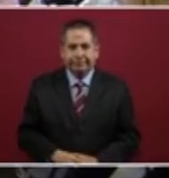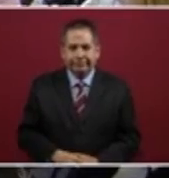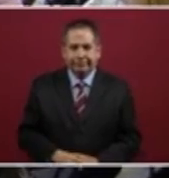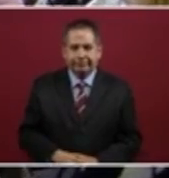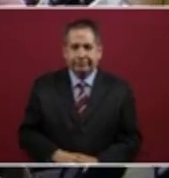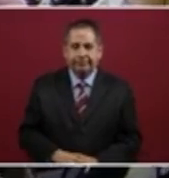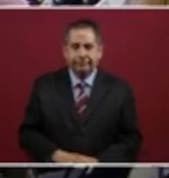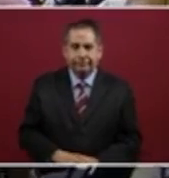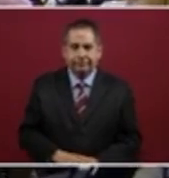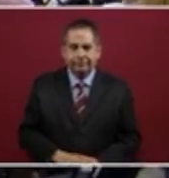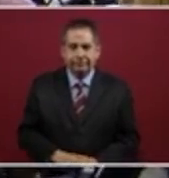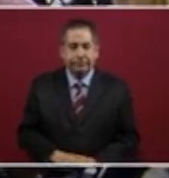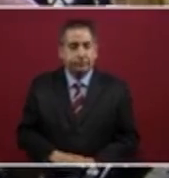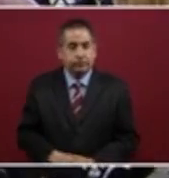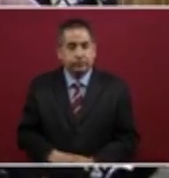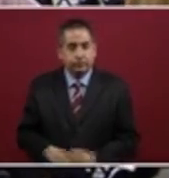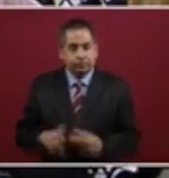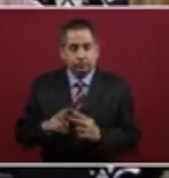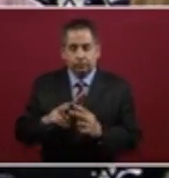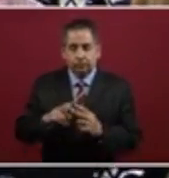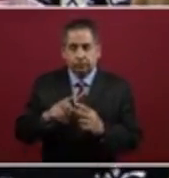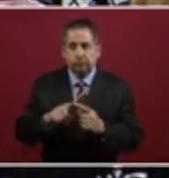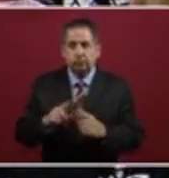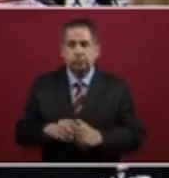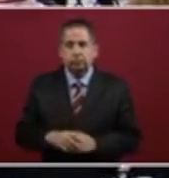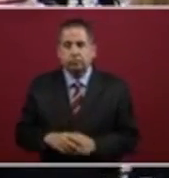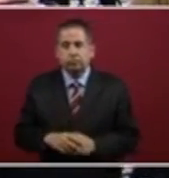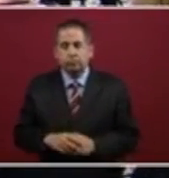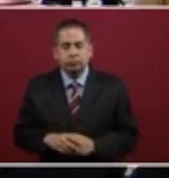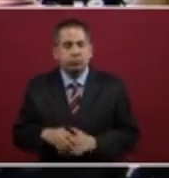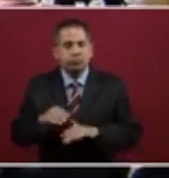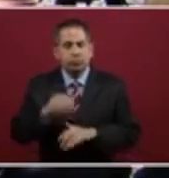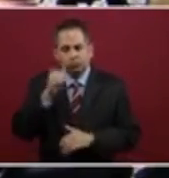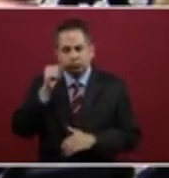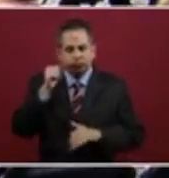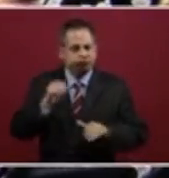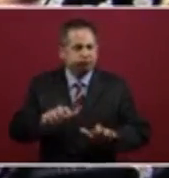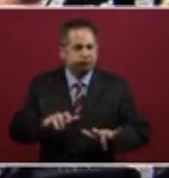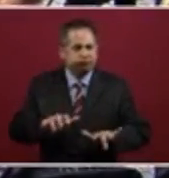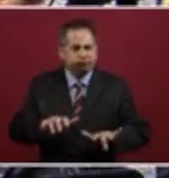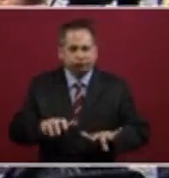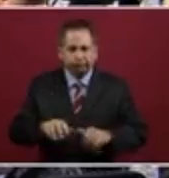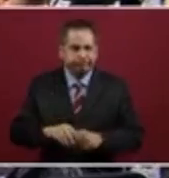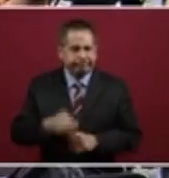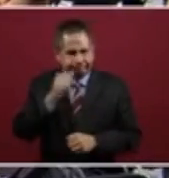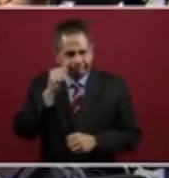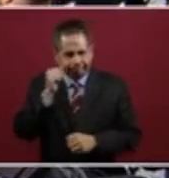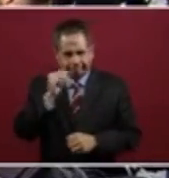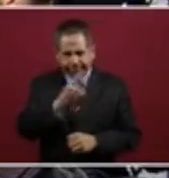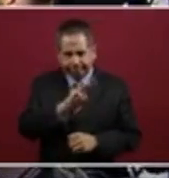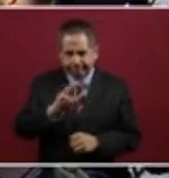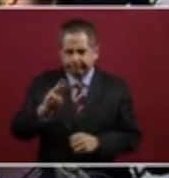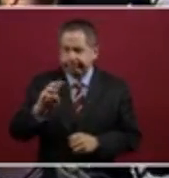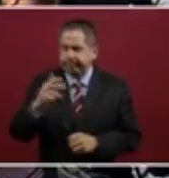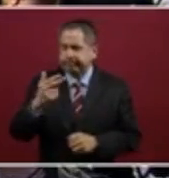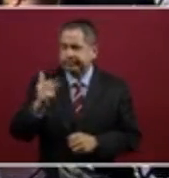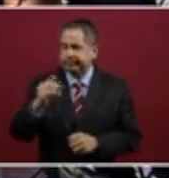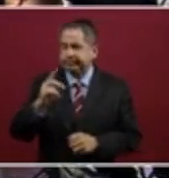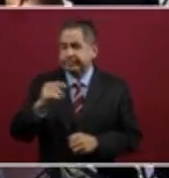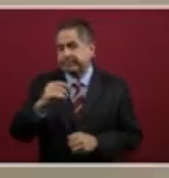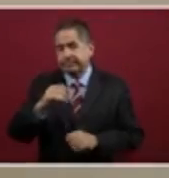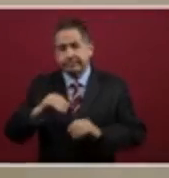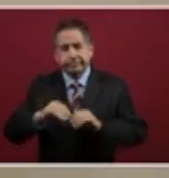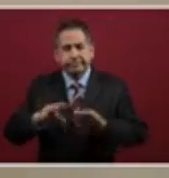Hay dos temas, presidente. El tema de las plataformas digitales. El día de ayer la Secretaría de Hacienda hace un anuncio histórico en el